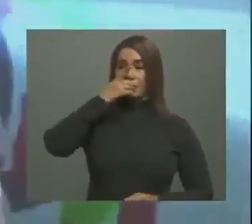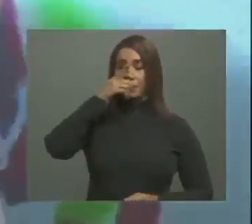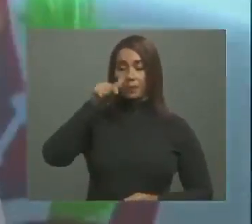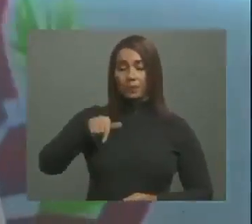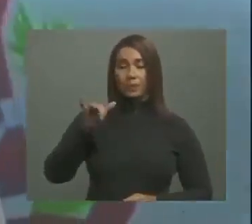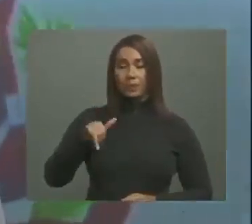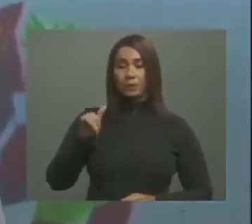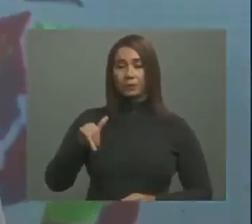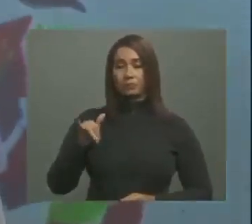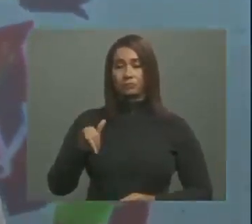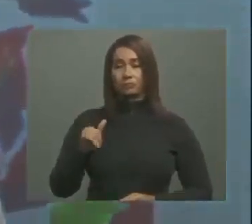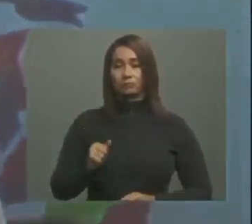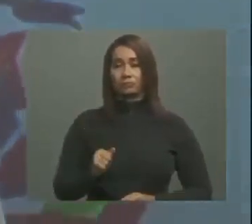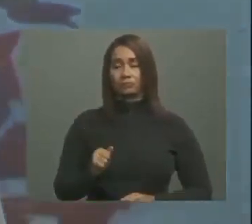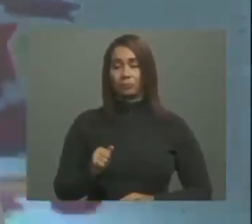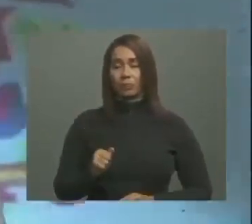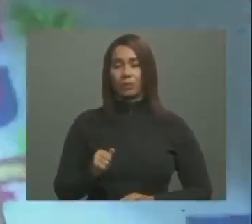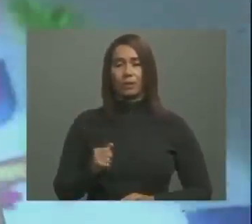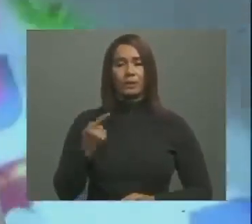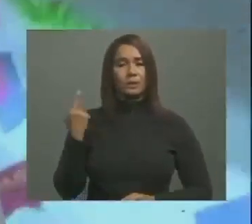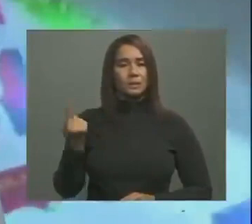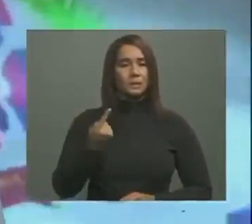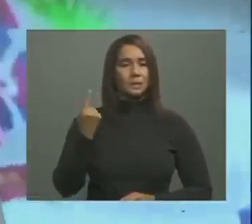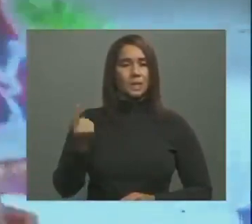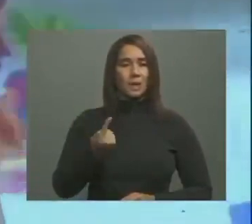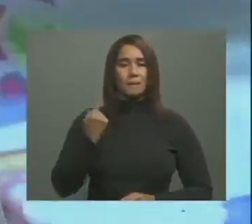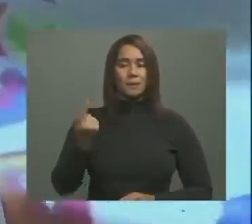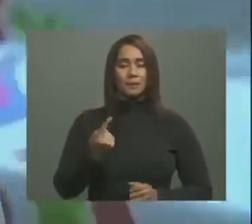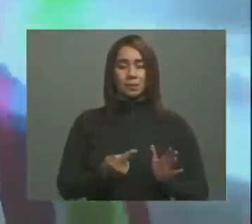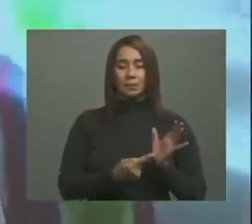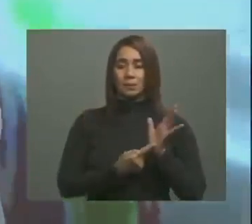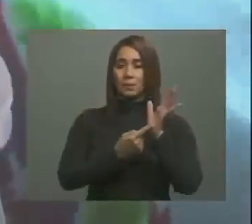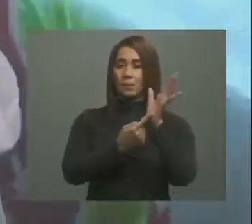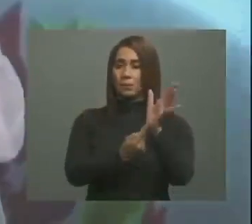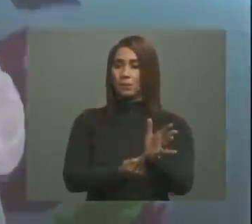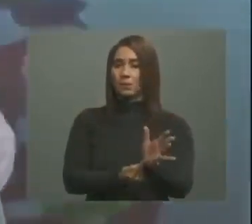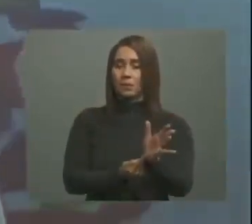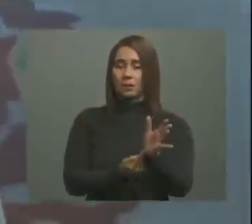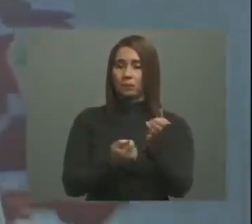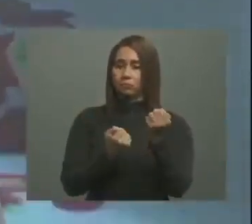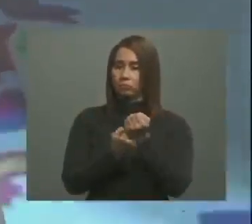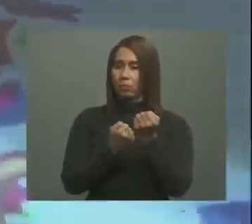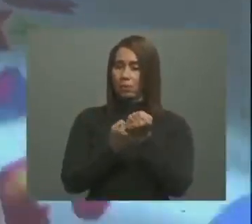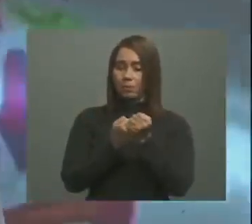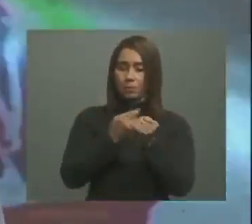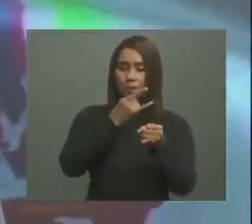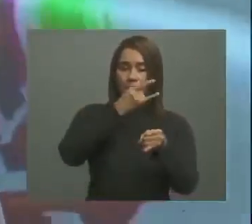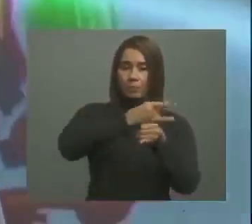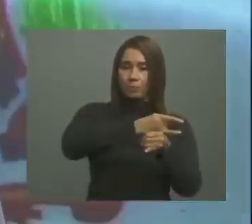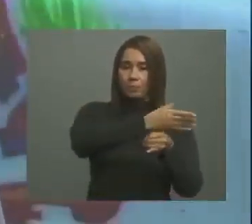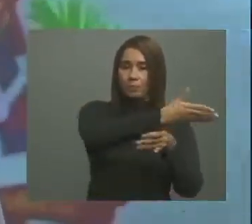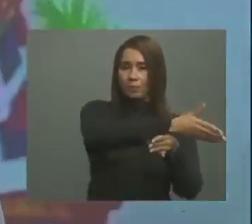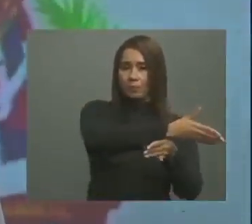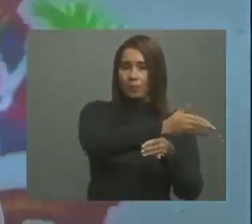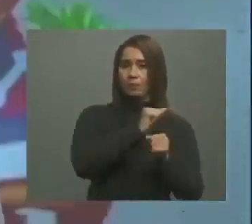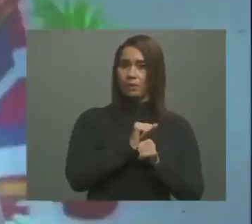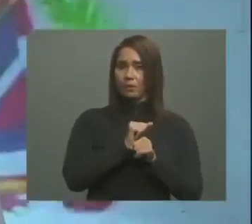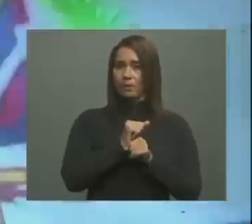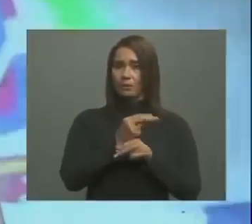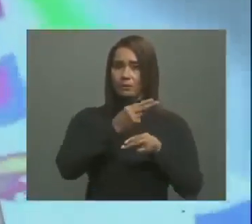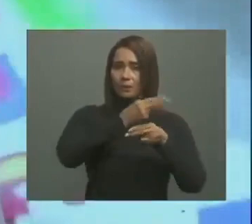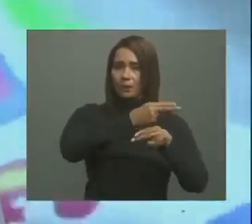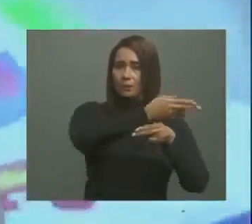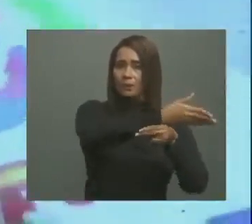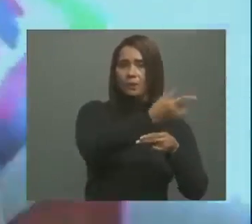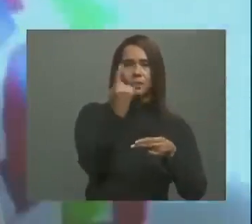kilómetros el 7 de junio. Por eso yo le decía que quizás estábamos hablando de iniciar como un proceso del gobierno